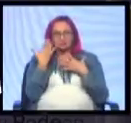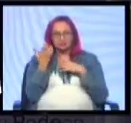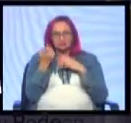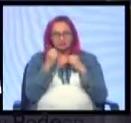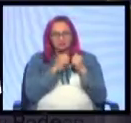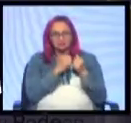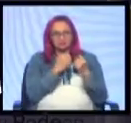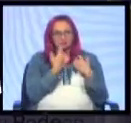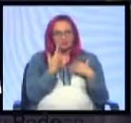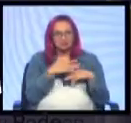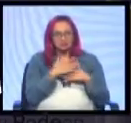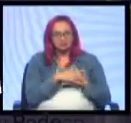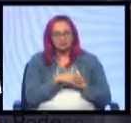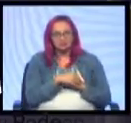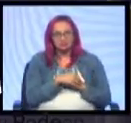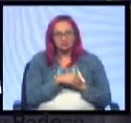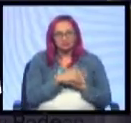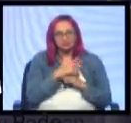las penas o